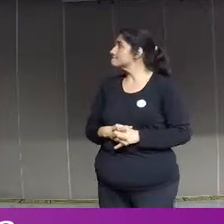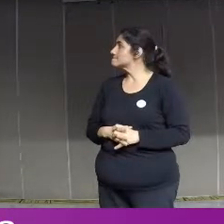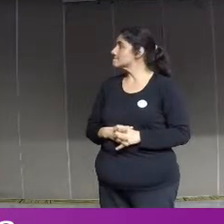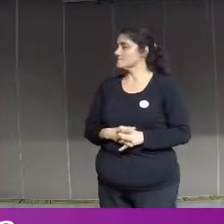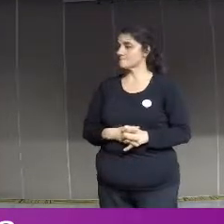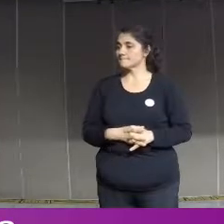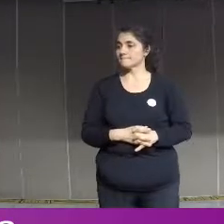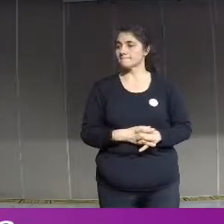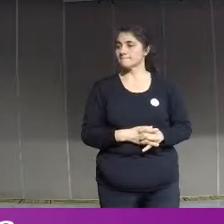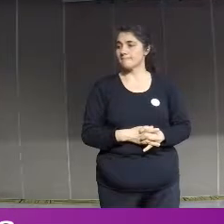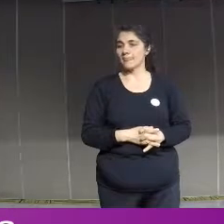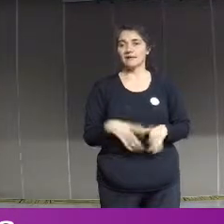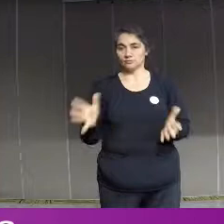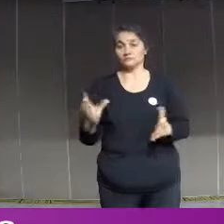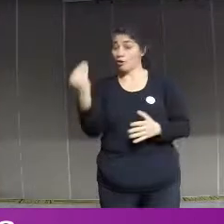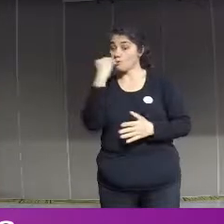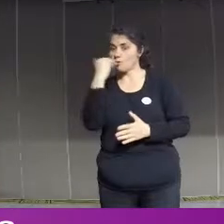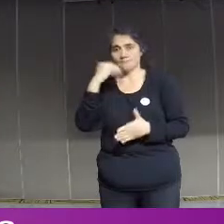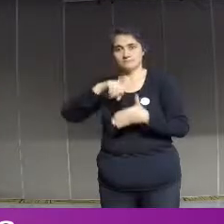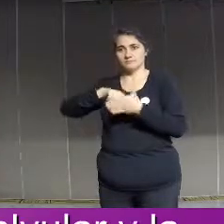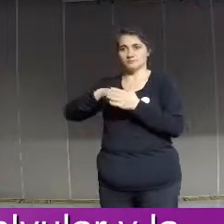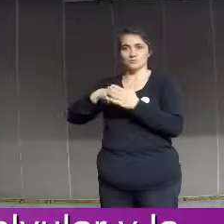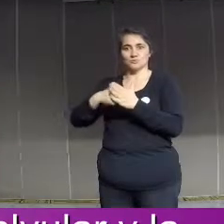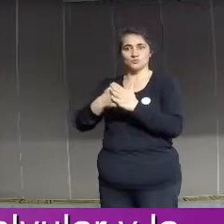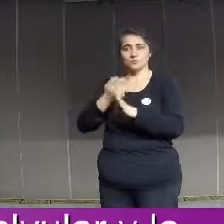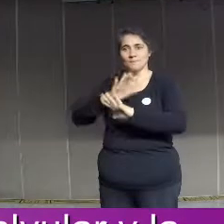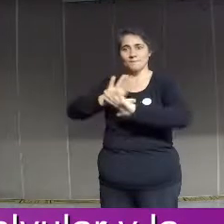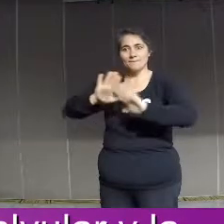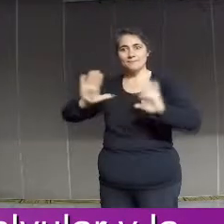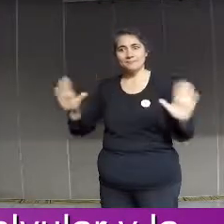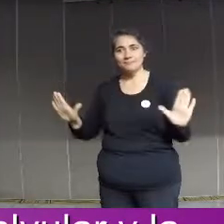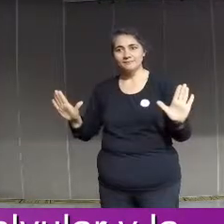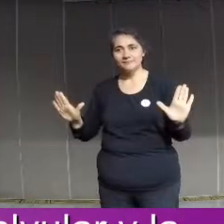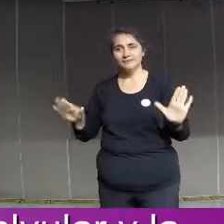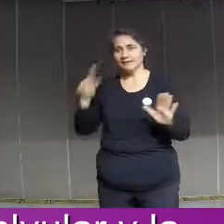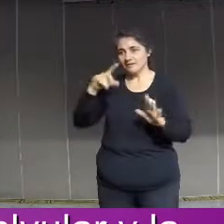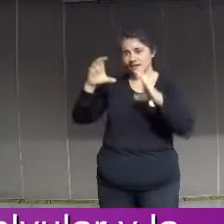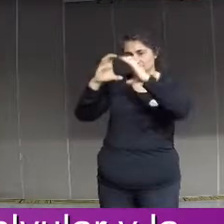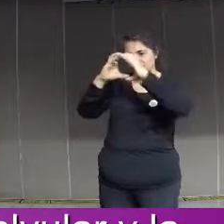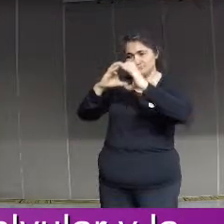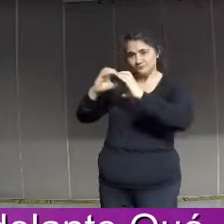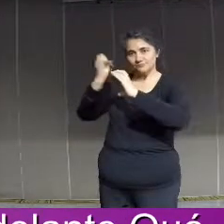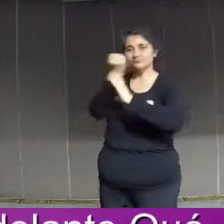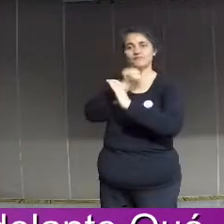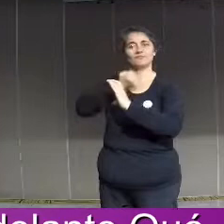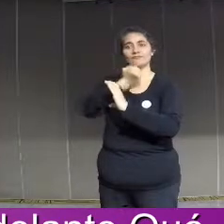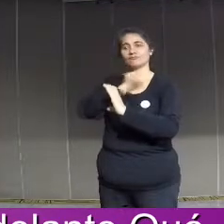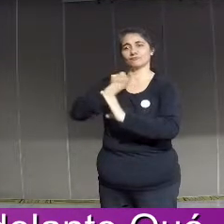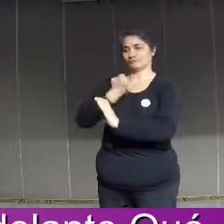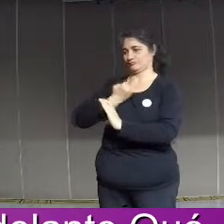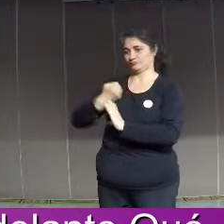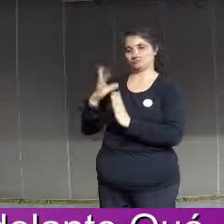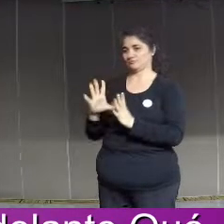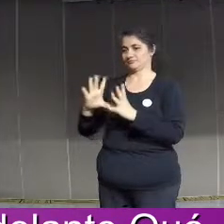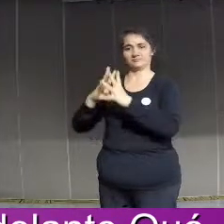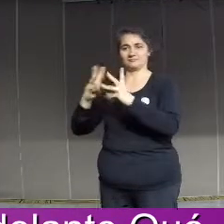se suspende el estudio. Después vamos a ver, cuando veamos la videodeglución, que cuando se toma el estudio